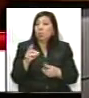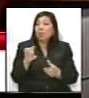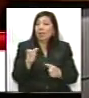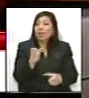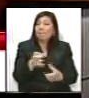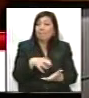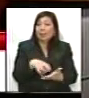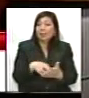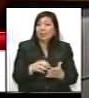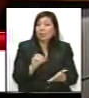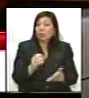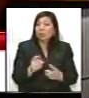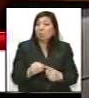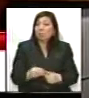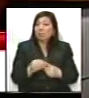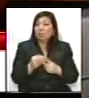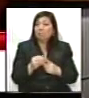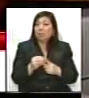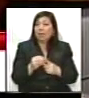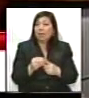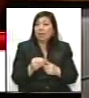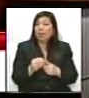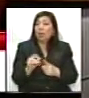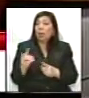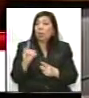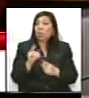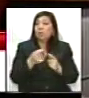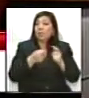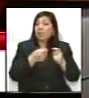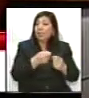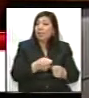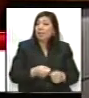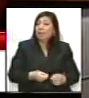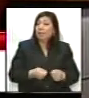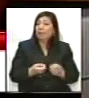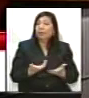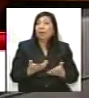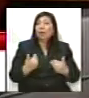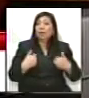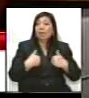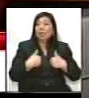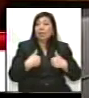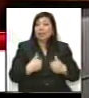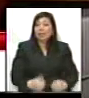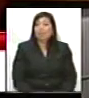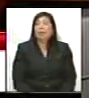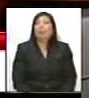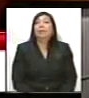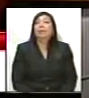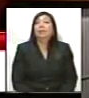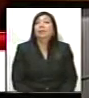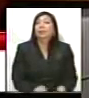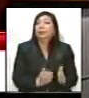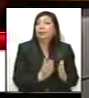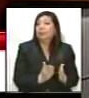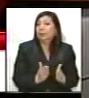siendo sus principales ejes el uso agrícola y ganadero operación